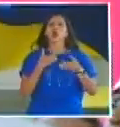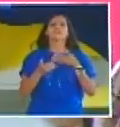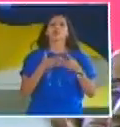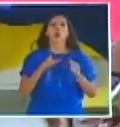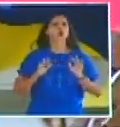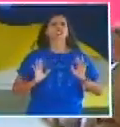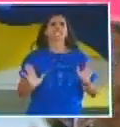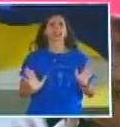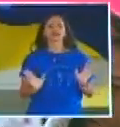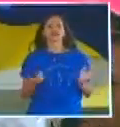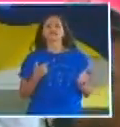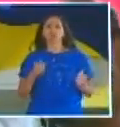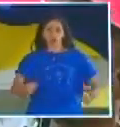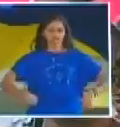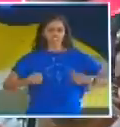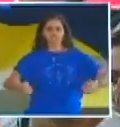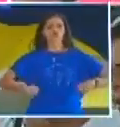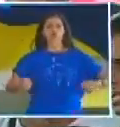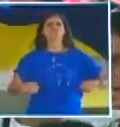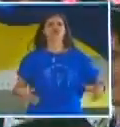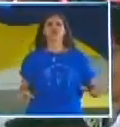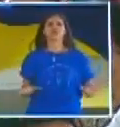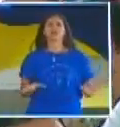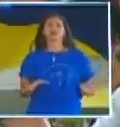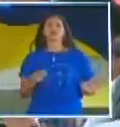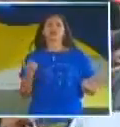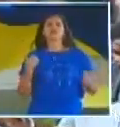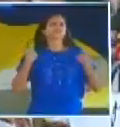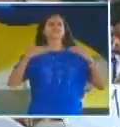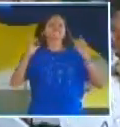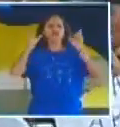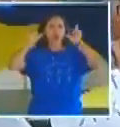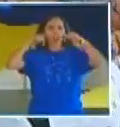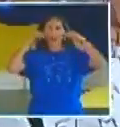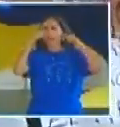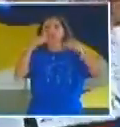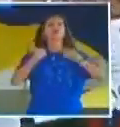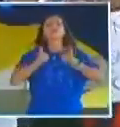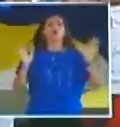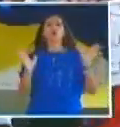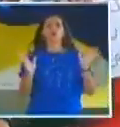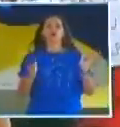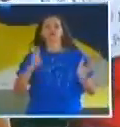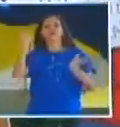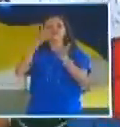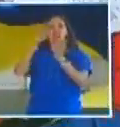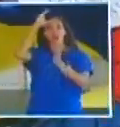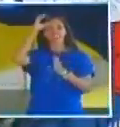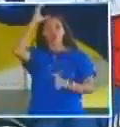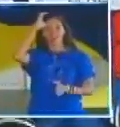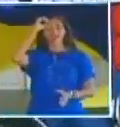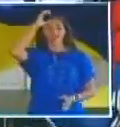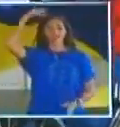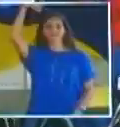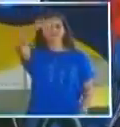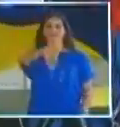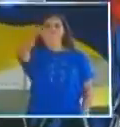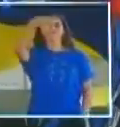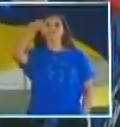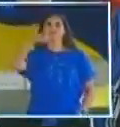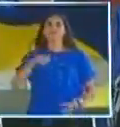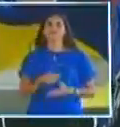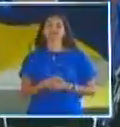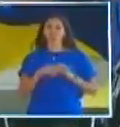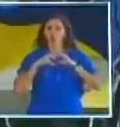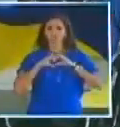nos importe que estamos en una silla de ruedas, que no veamos y que no escuchamos, pero ese voto es de conciencia y ese voto es